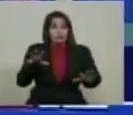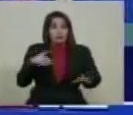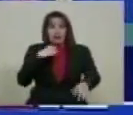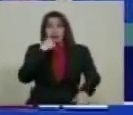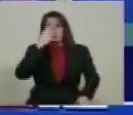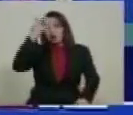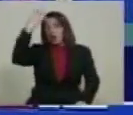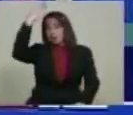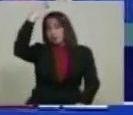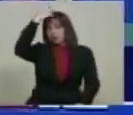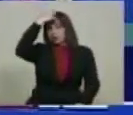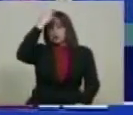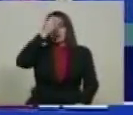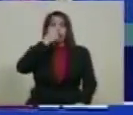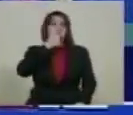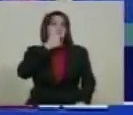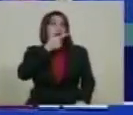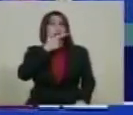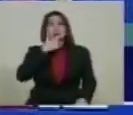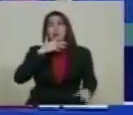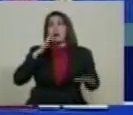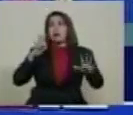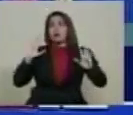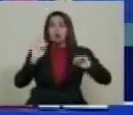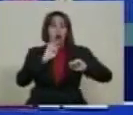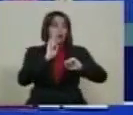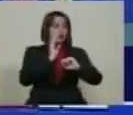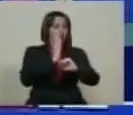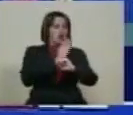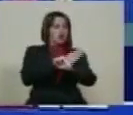Príncipes que se creen bellos y herederos del poder.